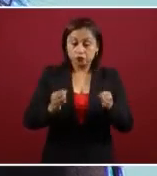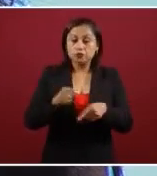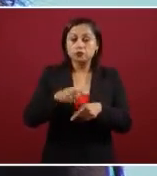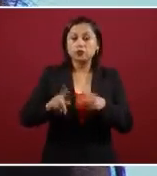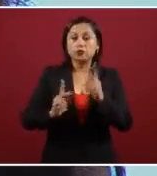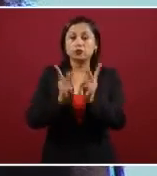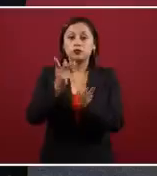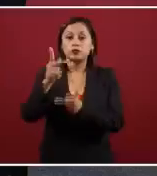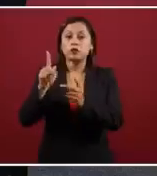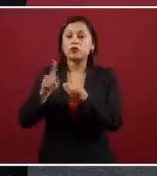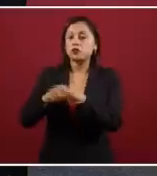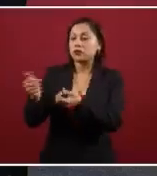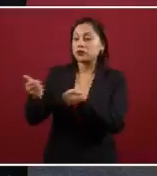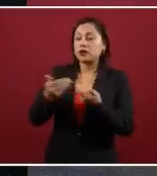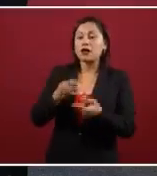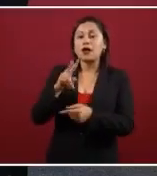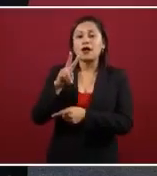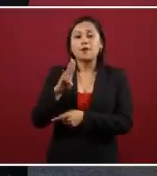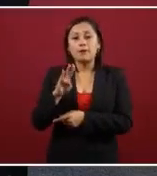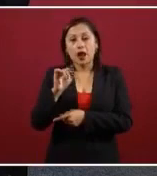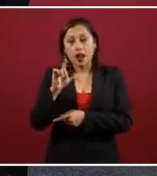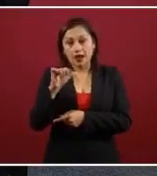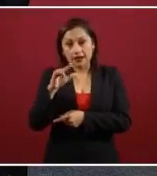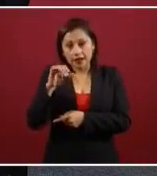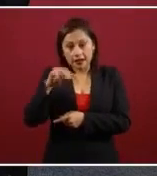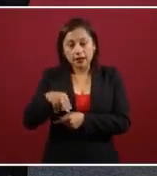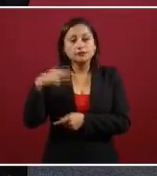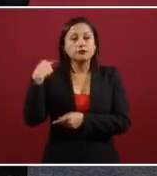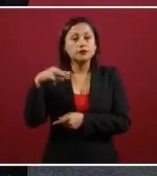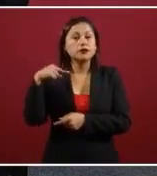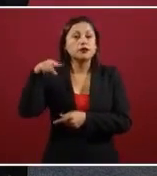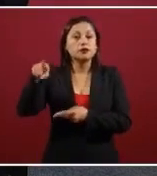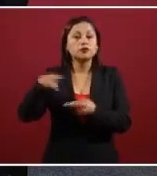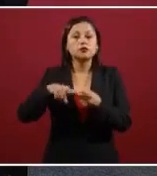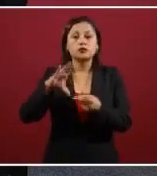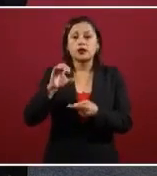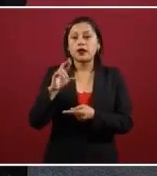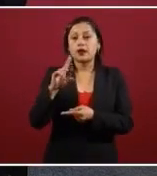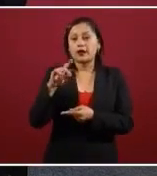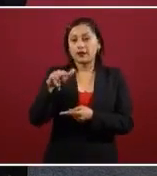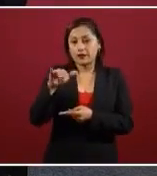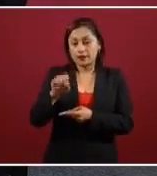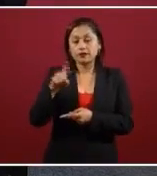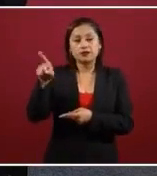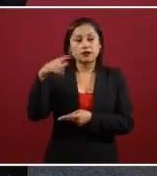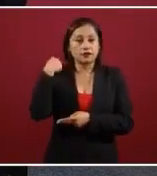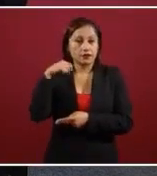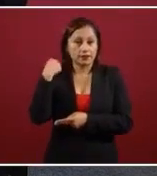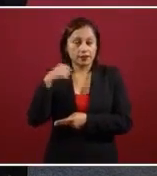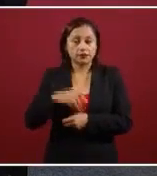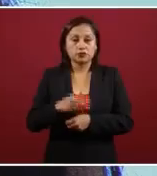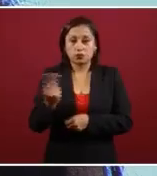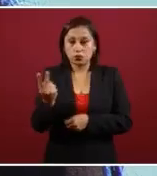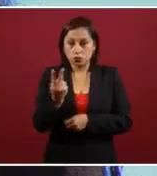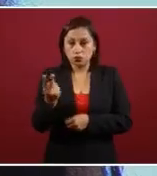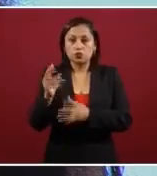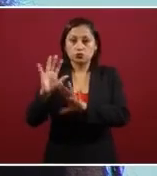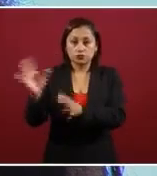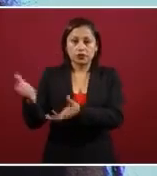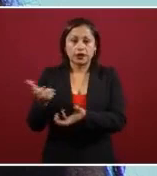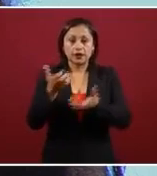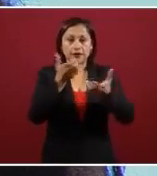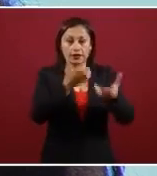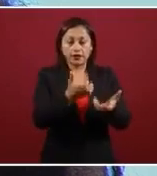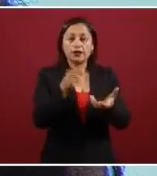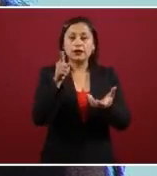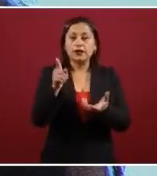de Balancán, de Tierra Blanca, Veracruz y Cárdenas, Tabasco. y qué especies nos están sembrando en los viveros